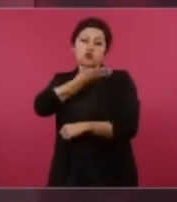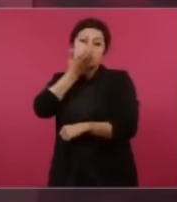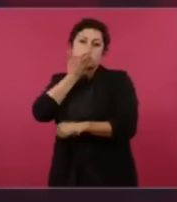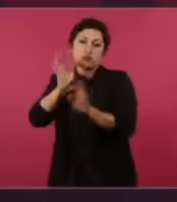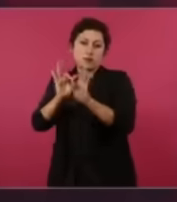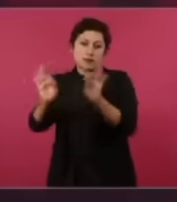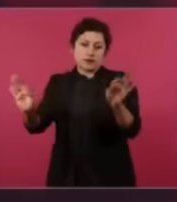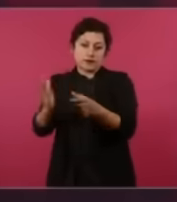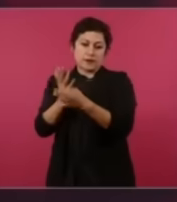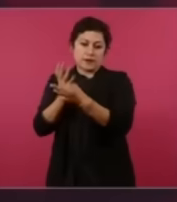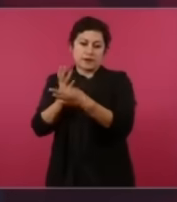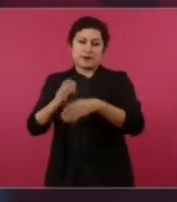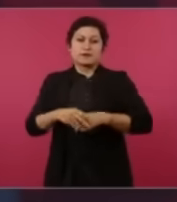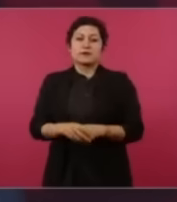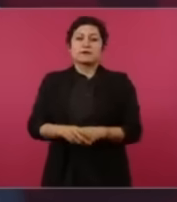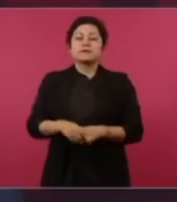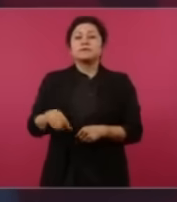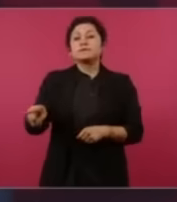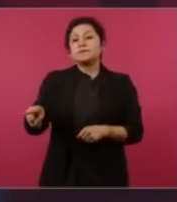como antes,